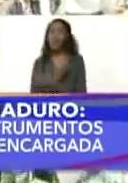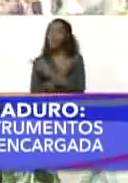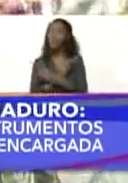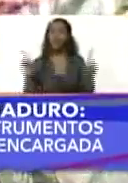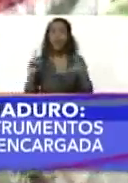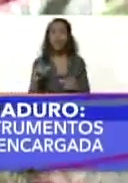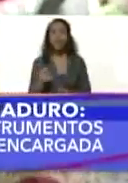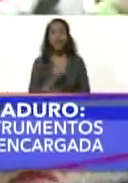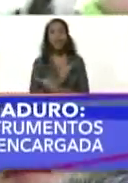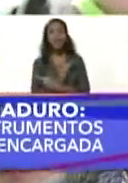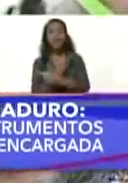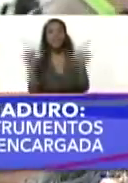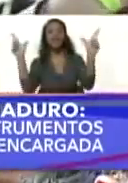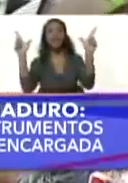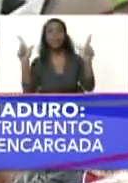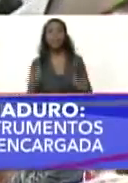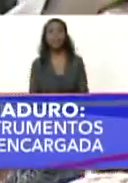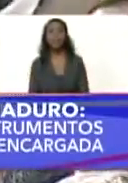la libertad.